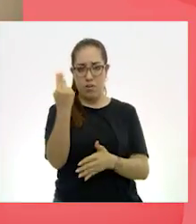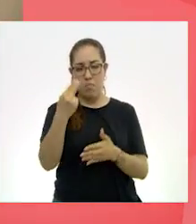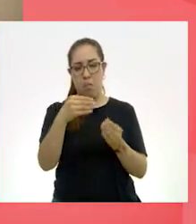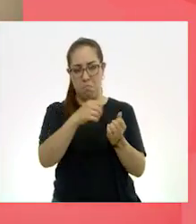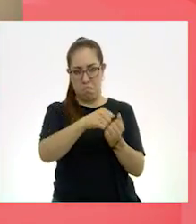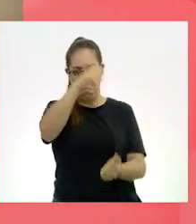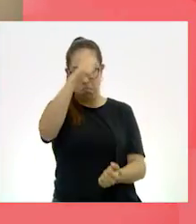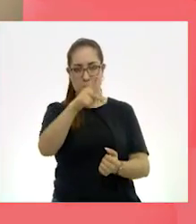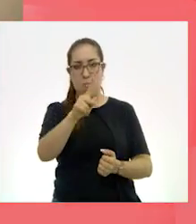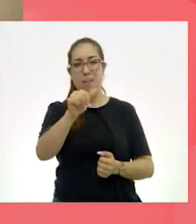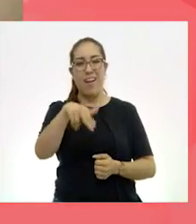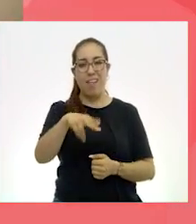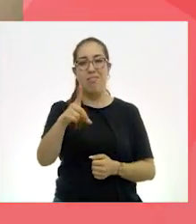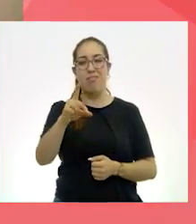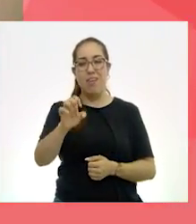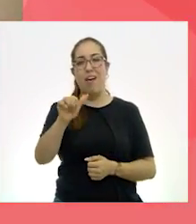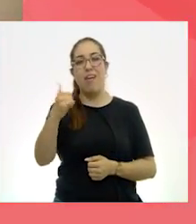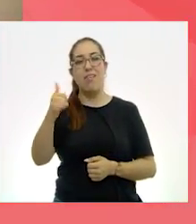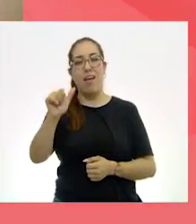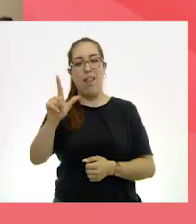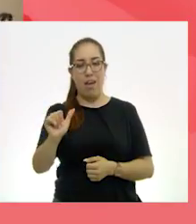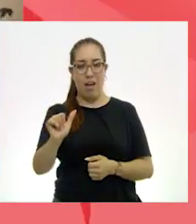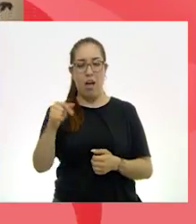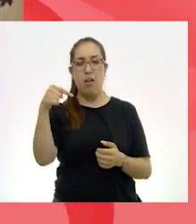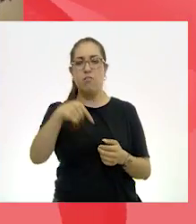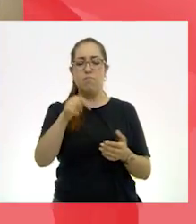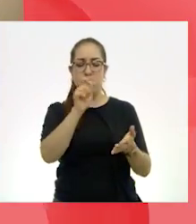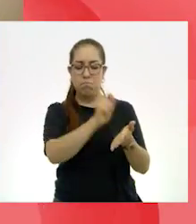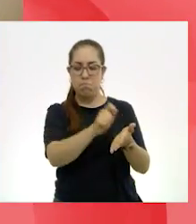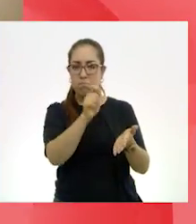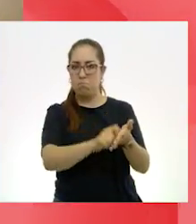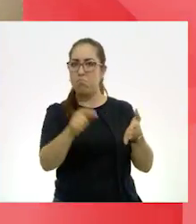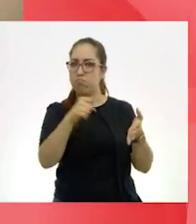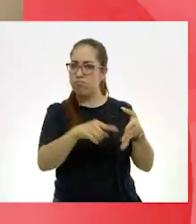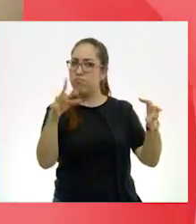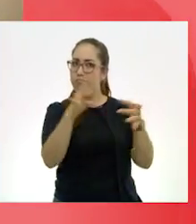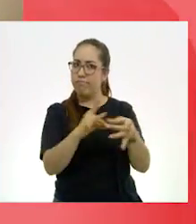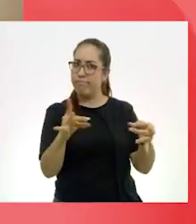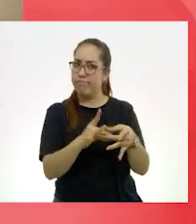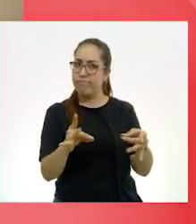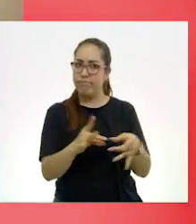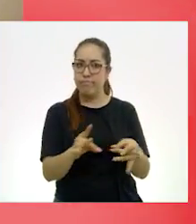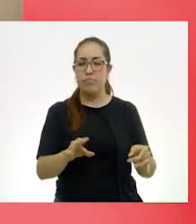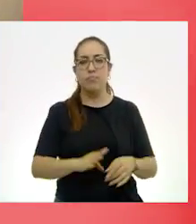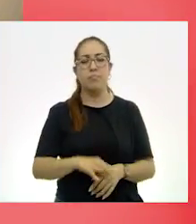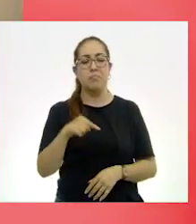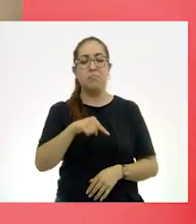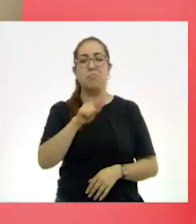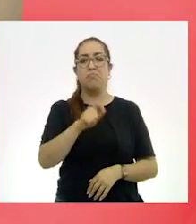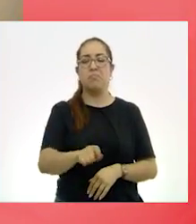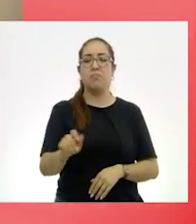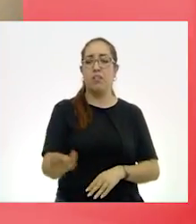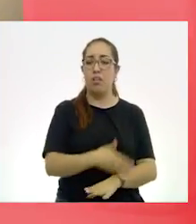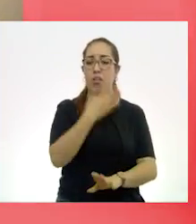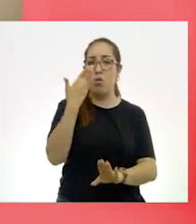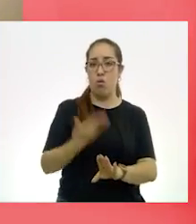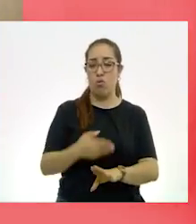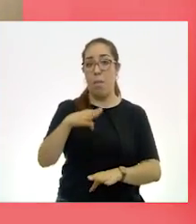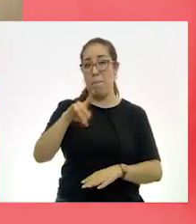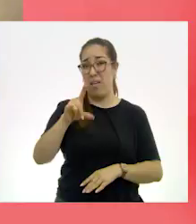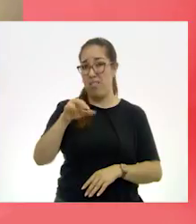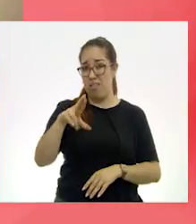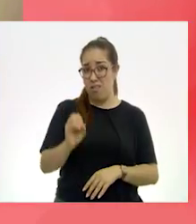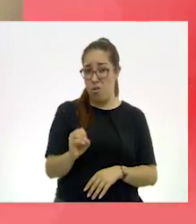unos textos de explicación del Plan de Ayala terribles contra Francisco y Madero, pero que